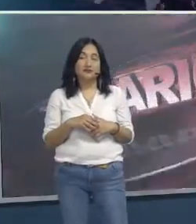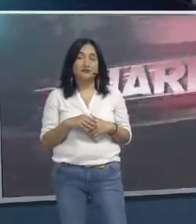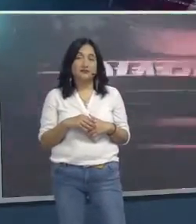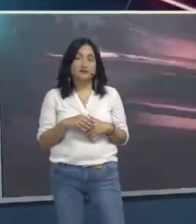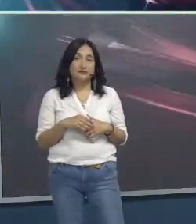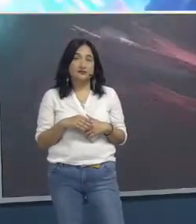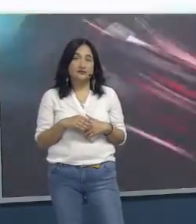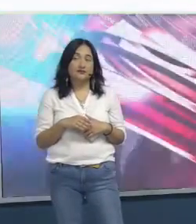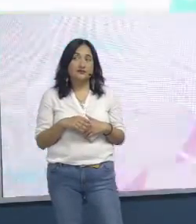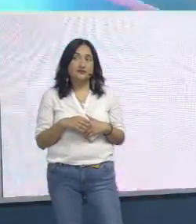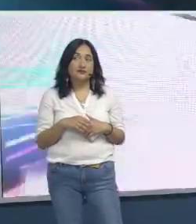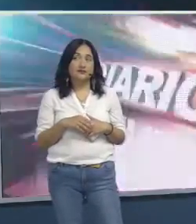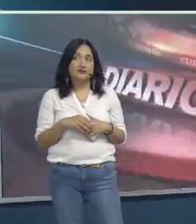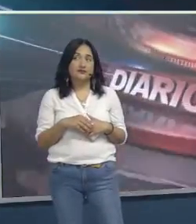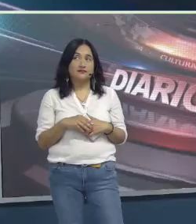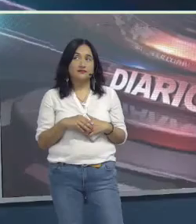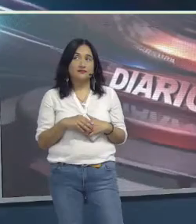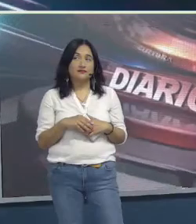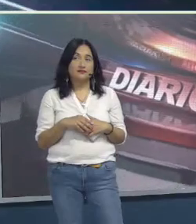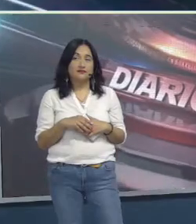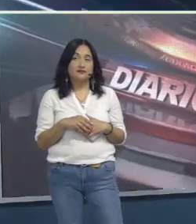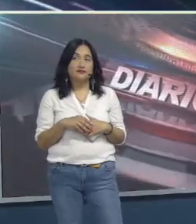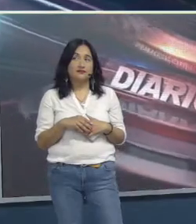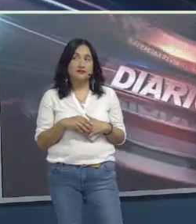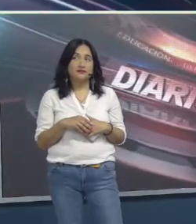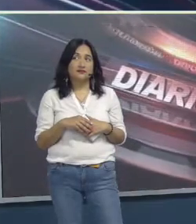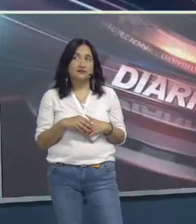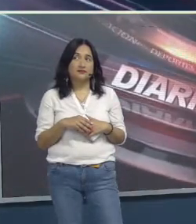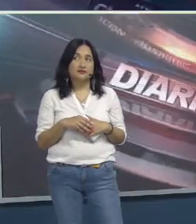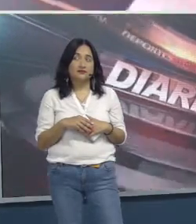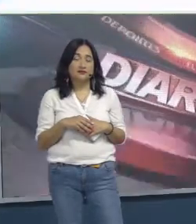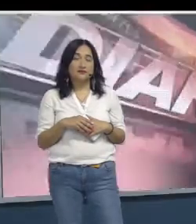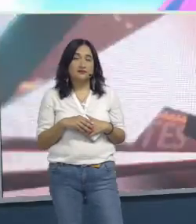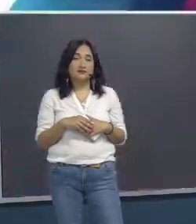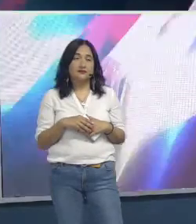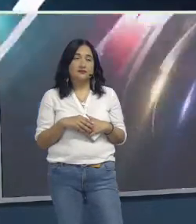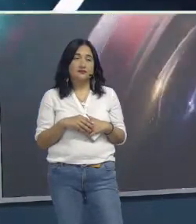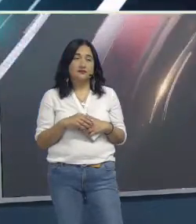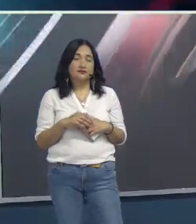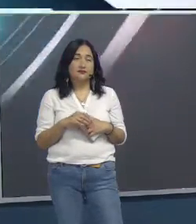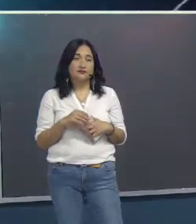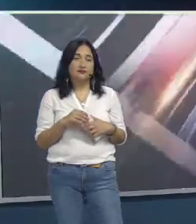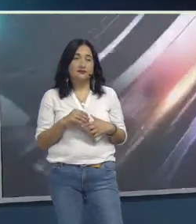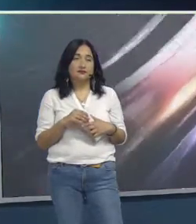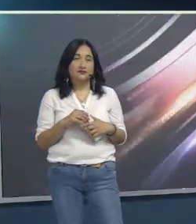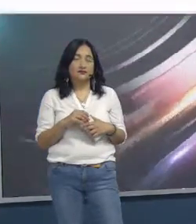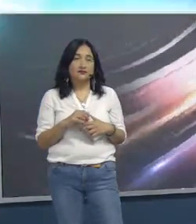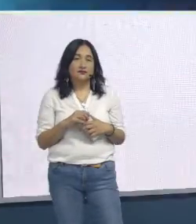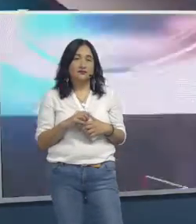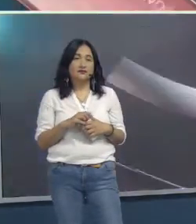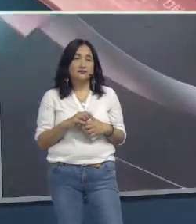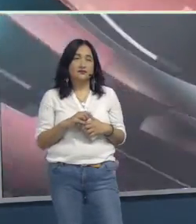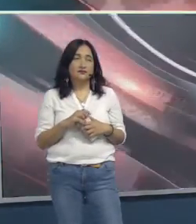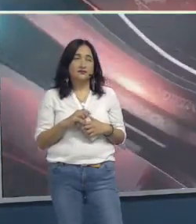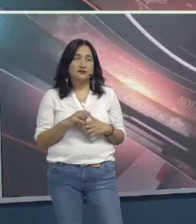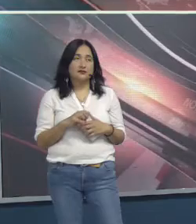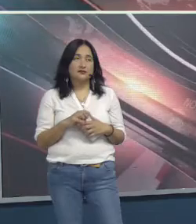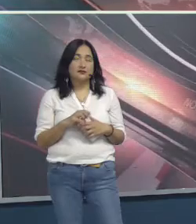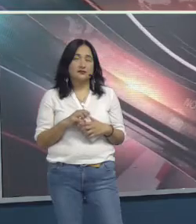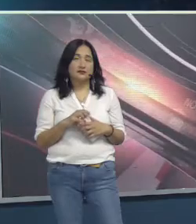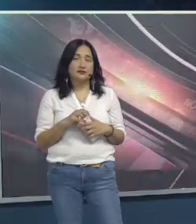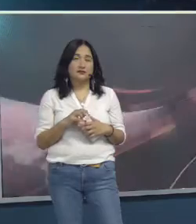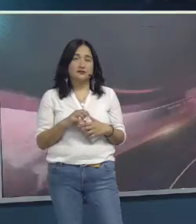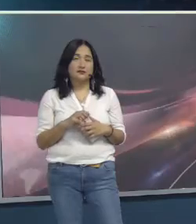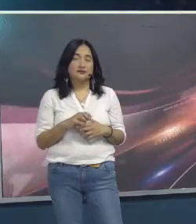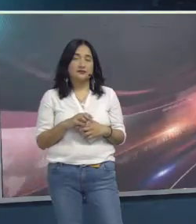el que más nos preparamos. Entonces se ha trabajado mucho en base a los planes, a la planificación que había para el caso de que tuviéramos que tomar esta